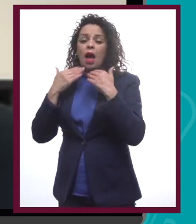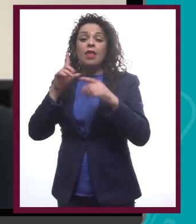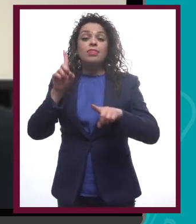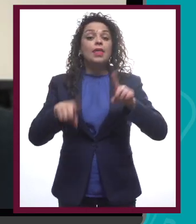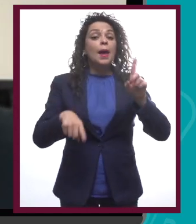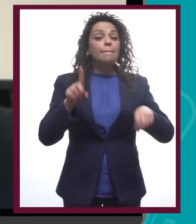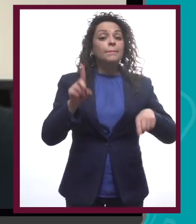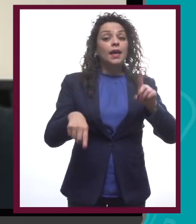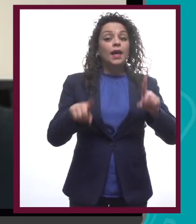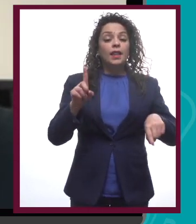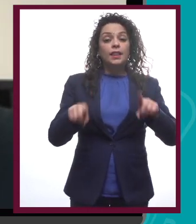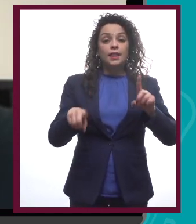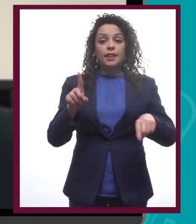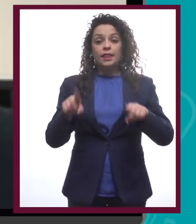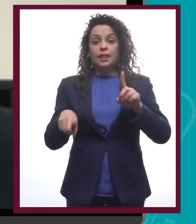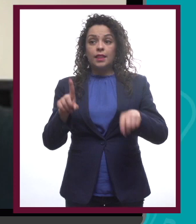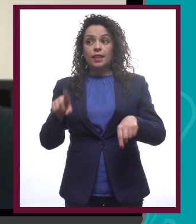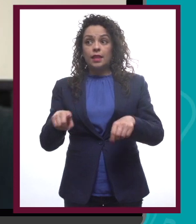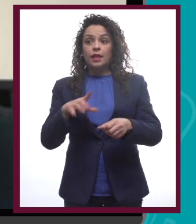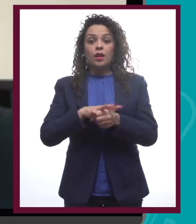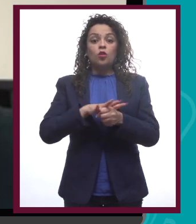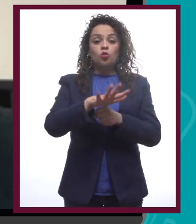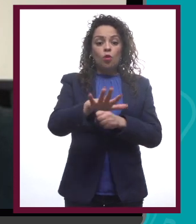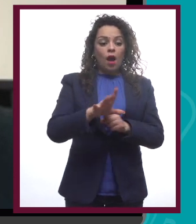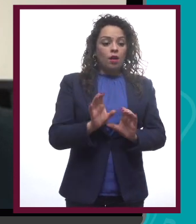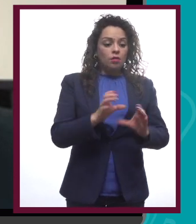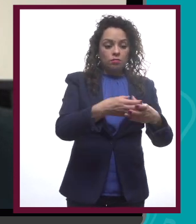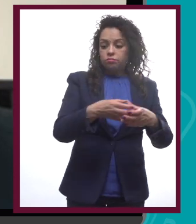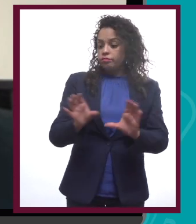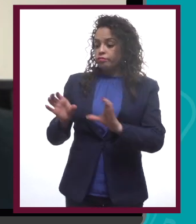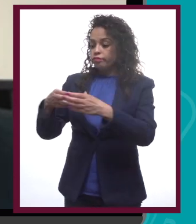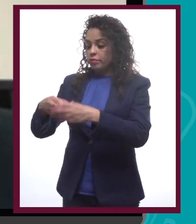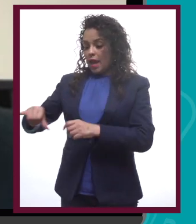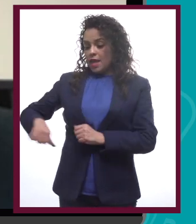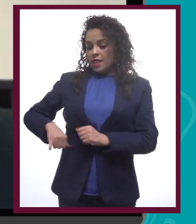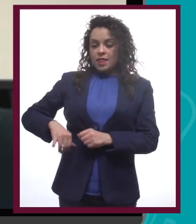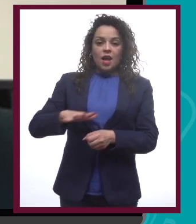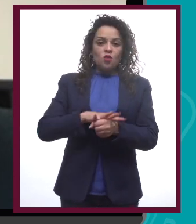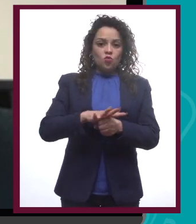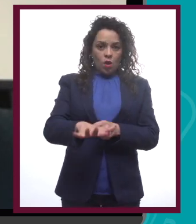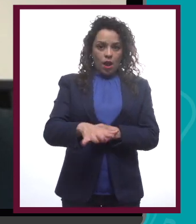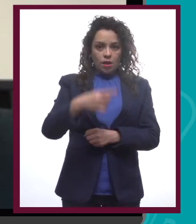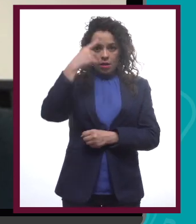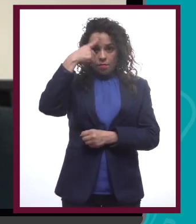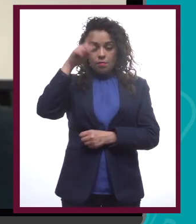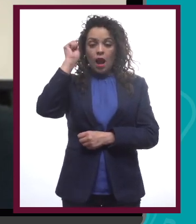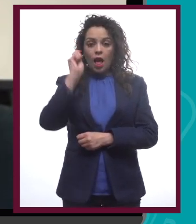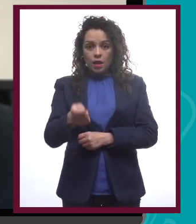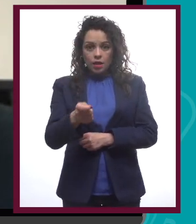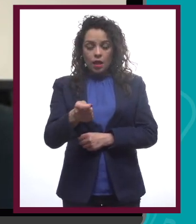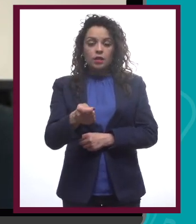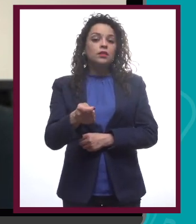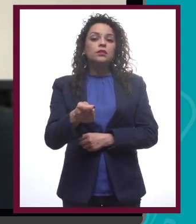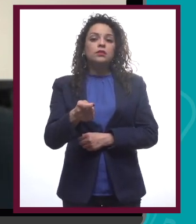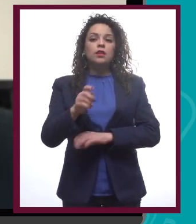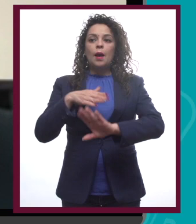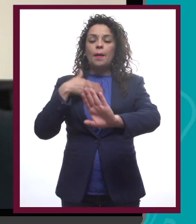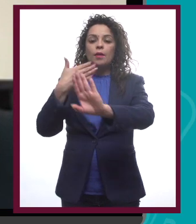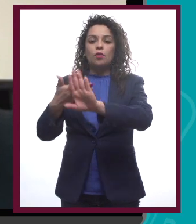dependiendo desde qué intereses se está actuando, o para